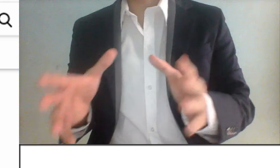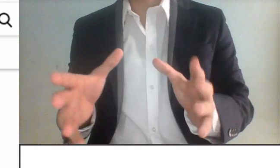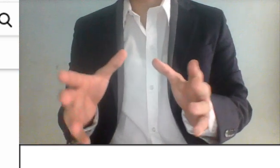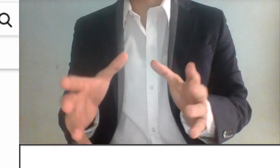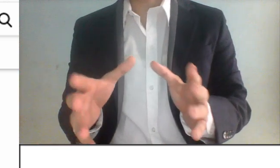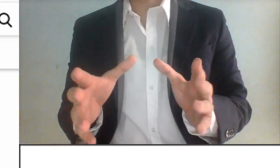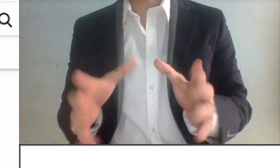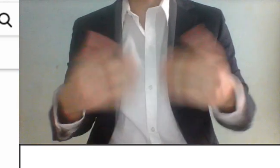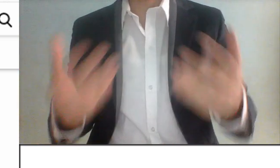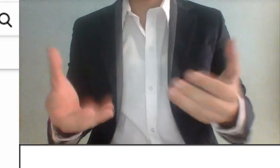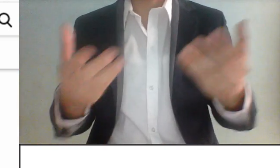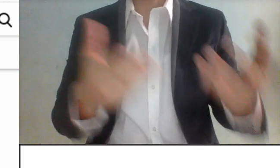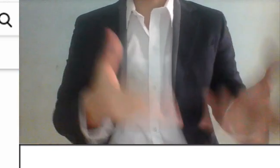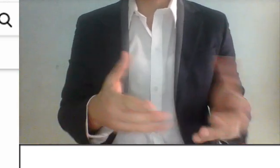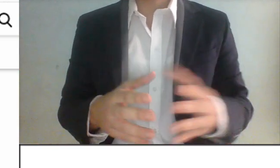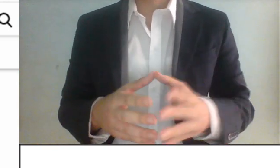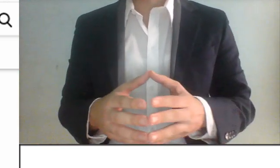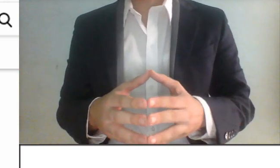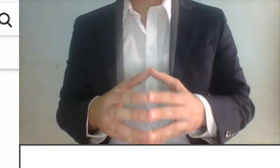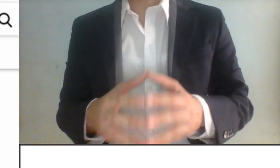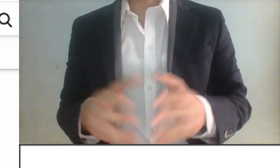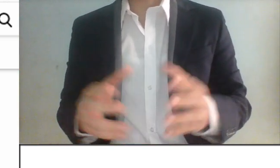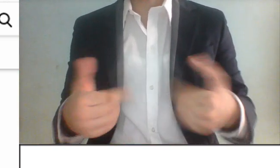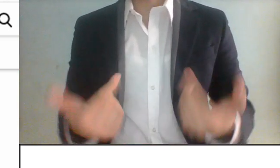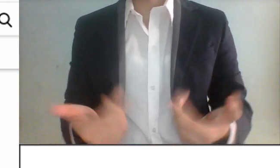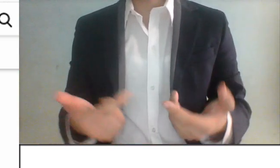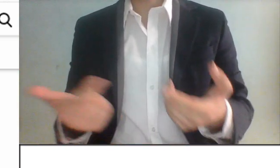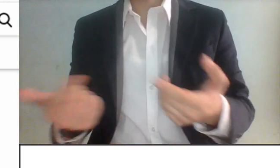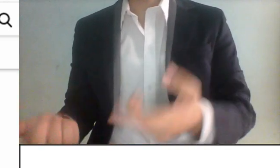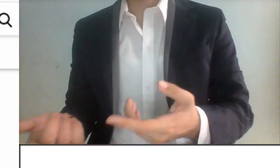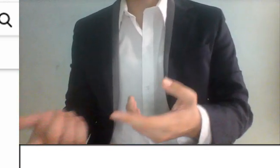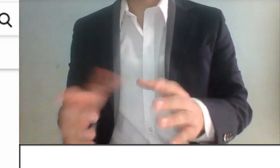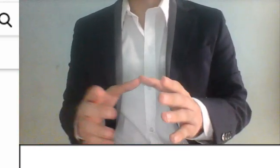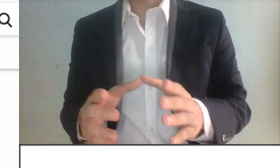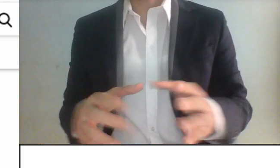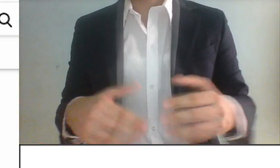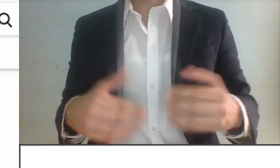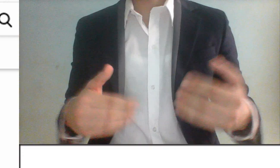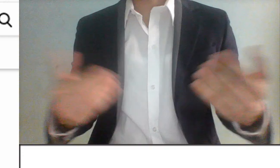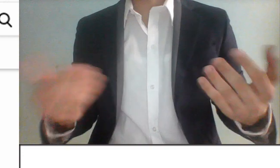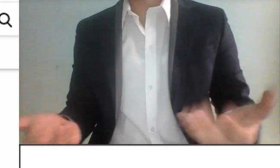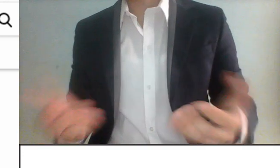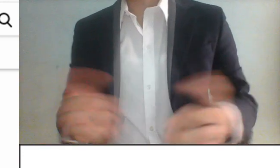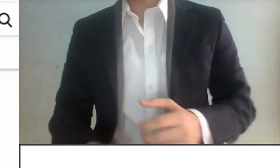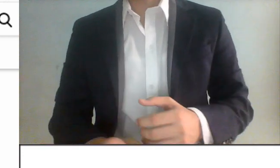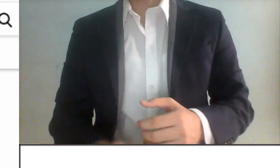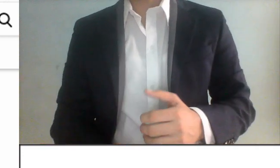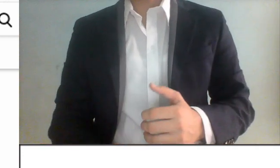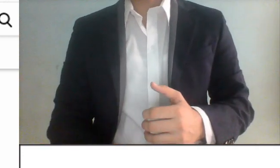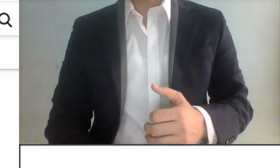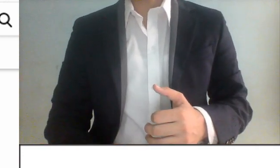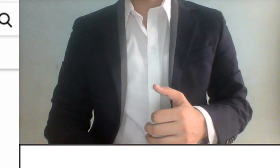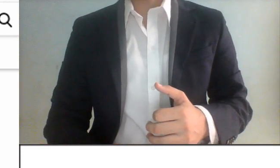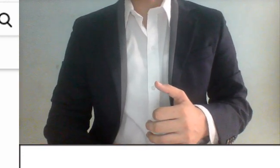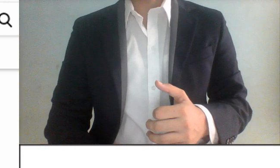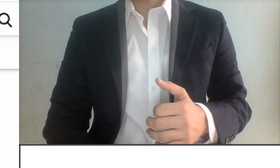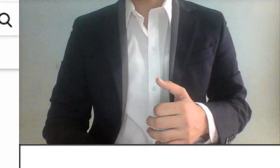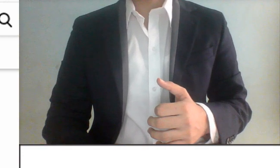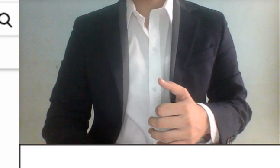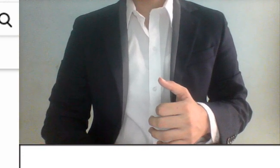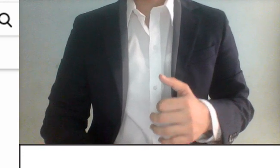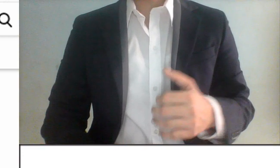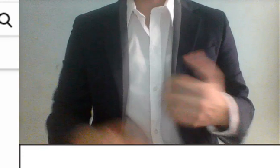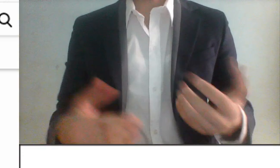de si ésta sería la definitiva o no lo sería estaba establecida para el 19 de agosto pero como no se notificó a todas las autoridades